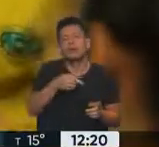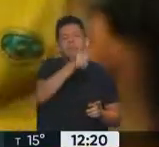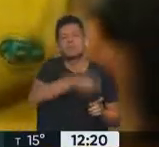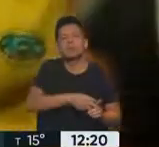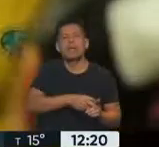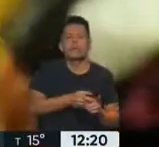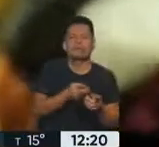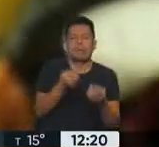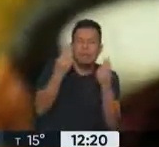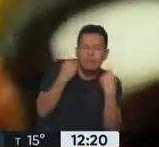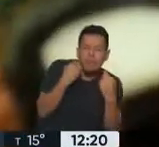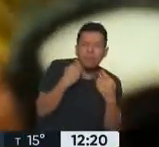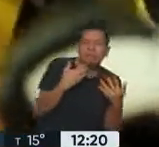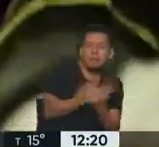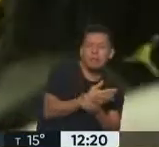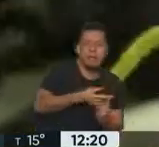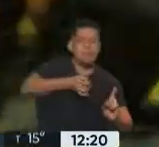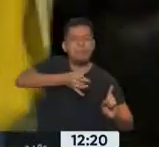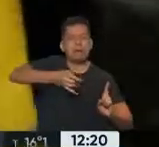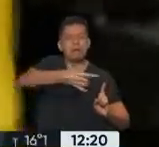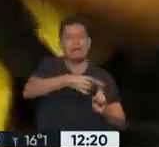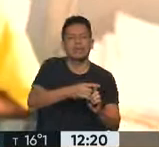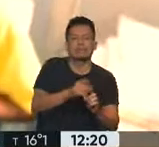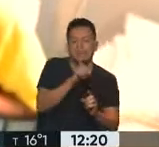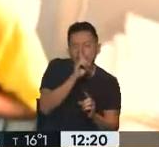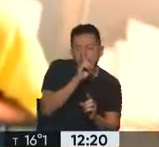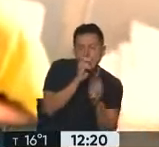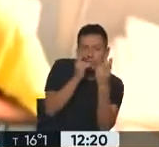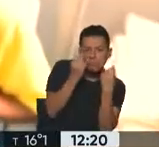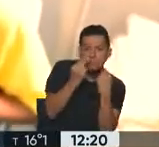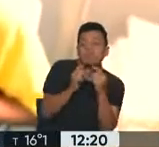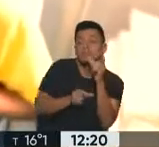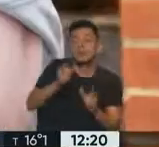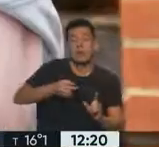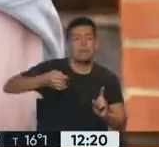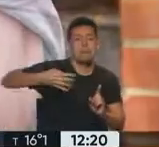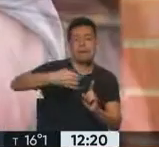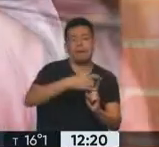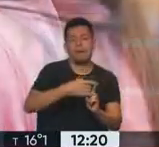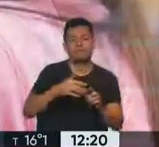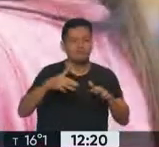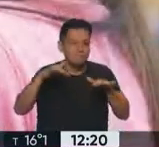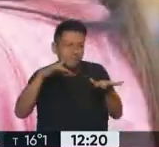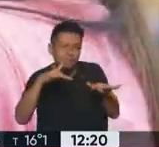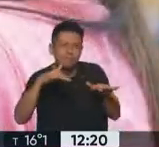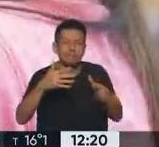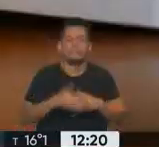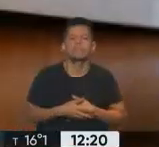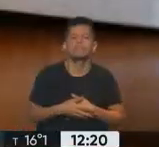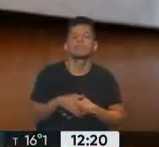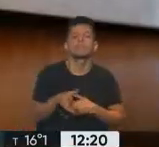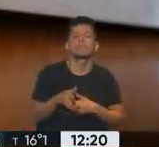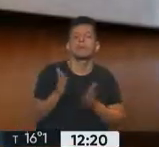a alguien que no puede responder. Esa humillación se da porque las agresiones se dan en presencia de testigos. De acuerdo con